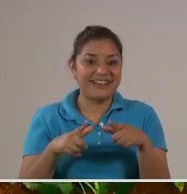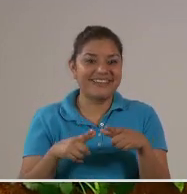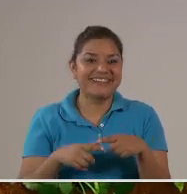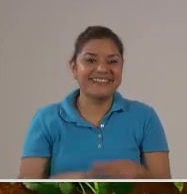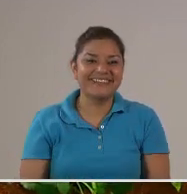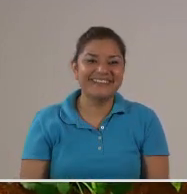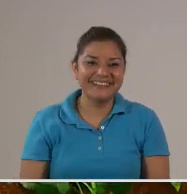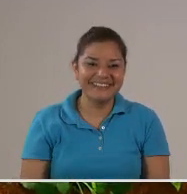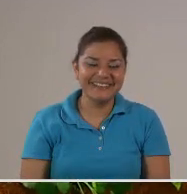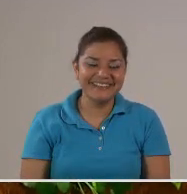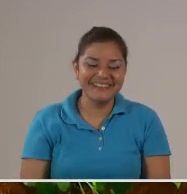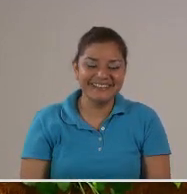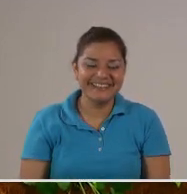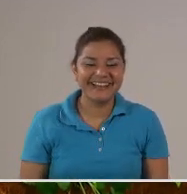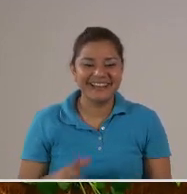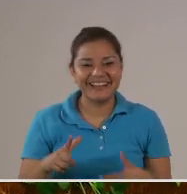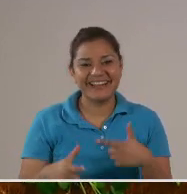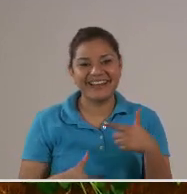lenguaje